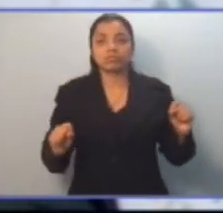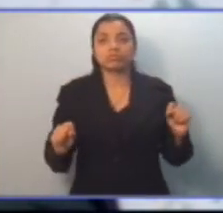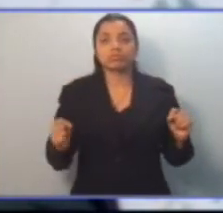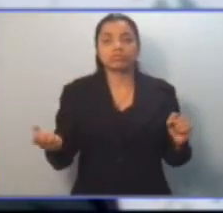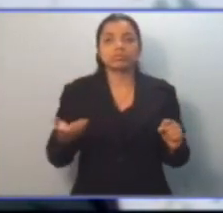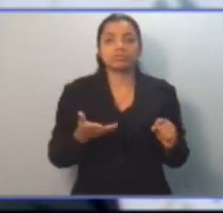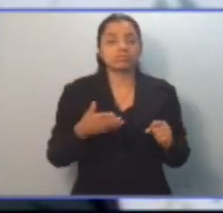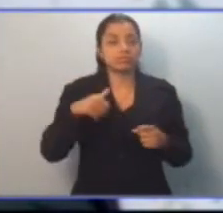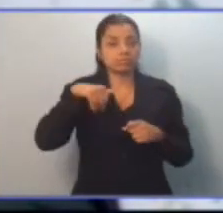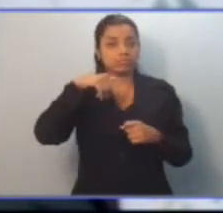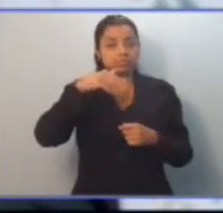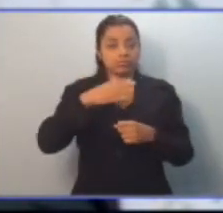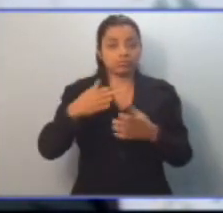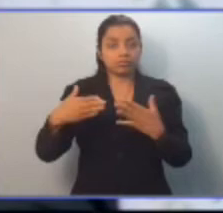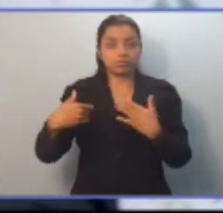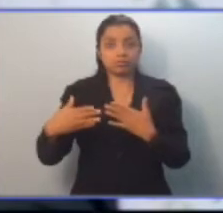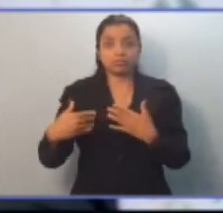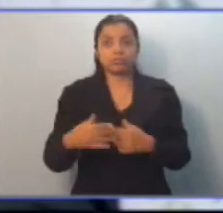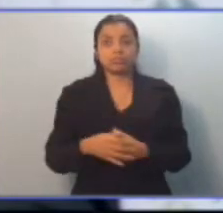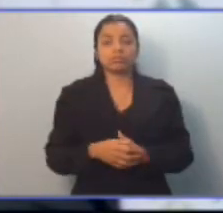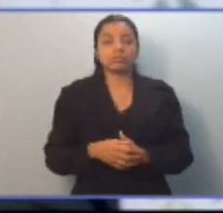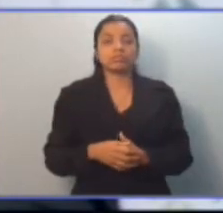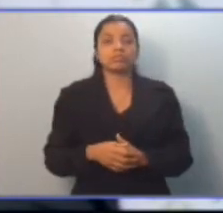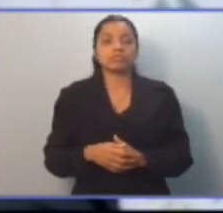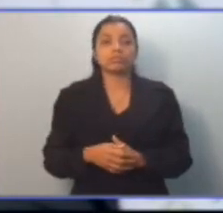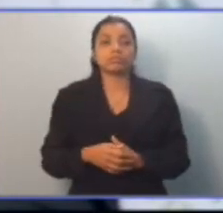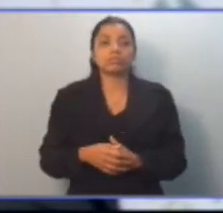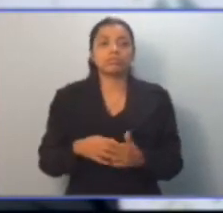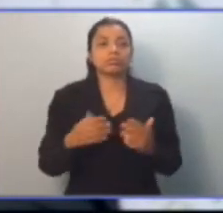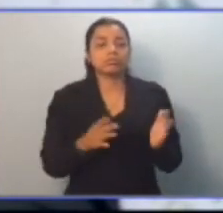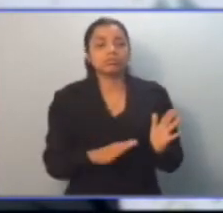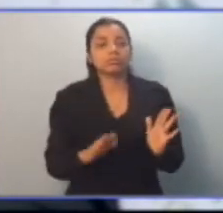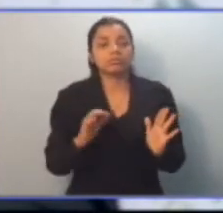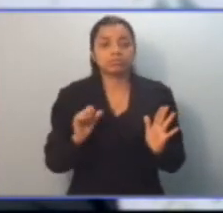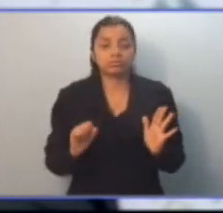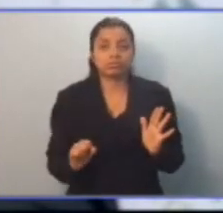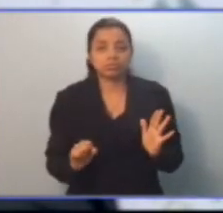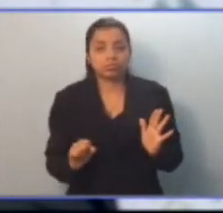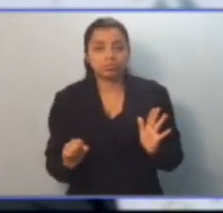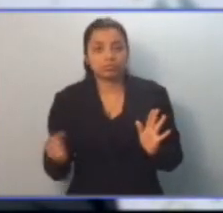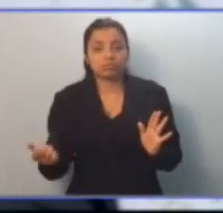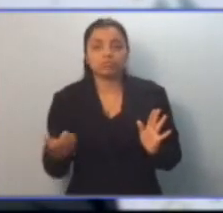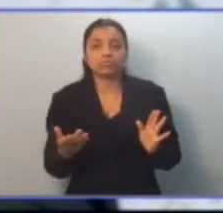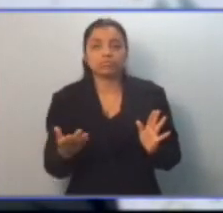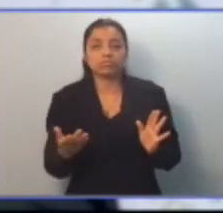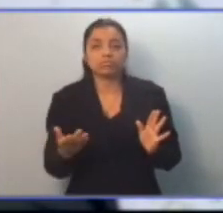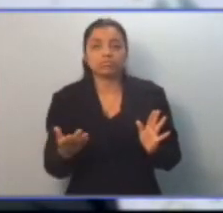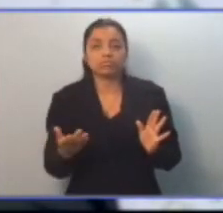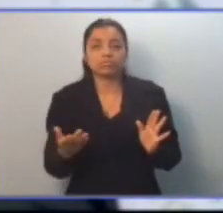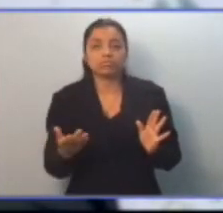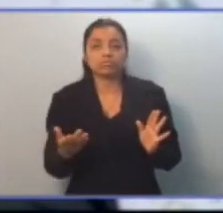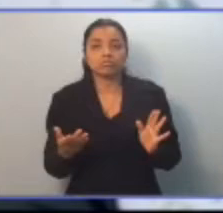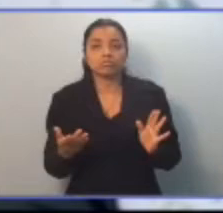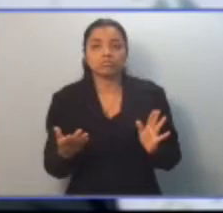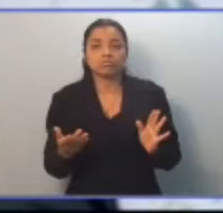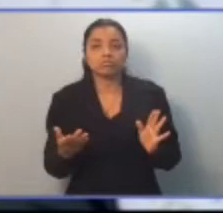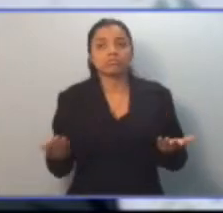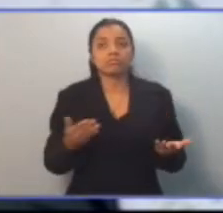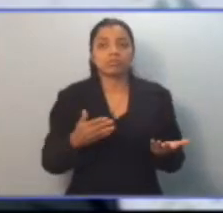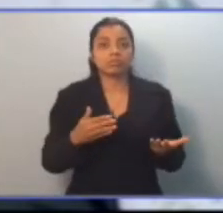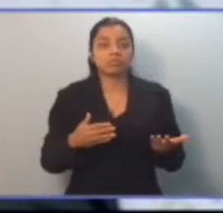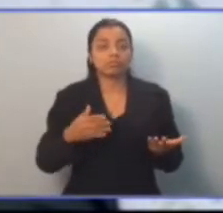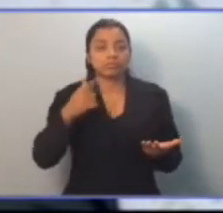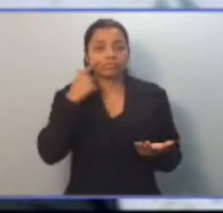en Panamá. Me he formado en diplomados en Derecho Financiero, fui formado por